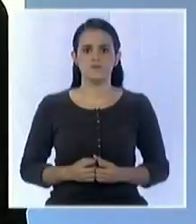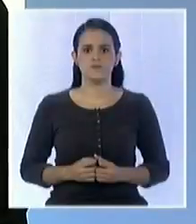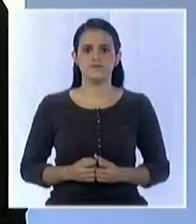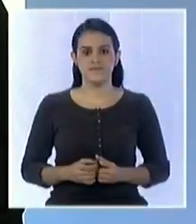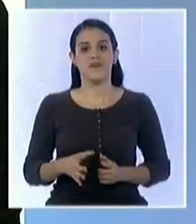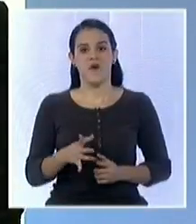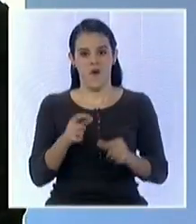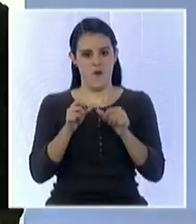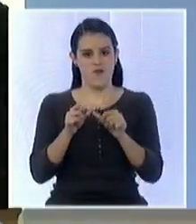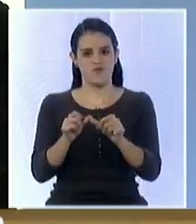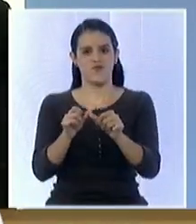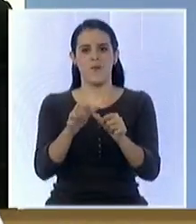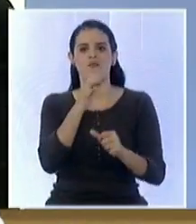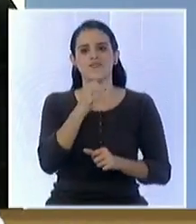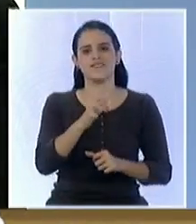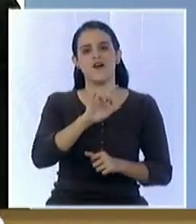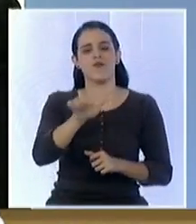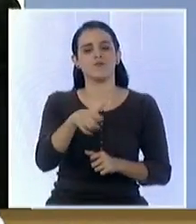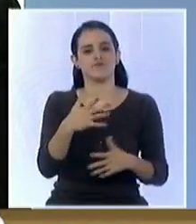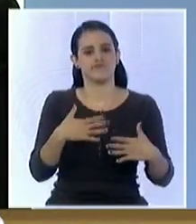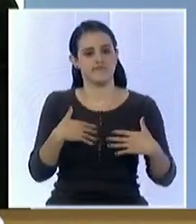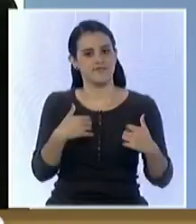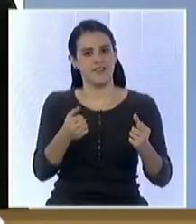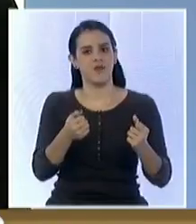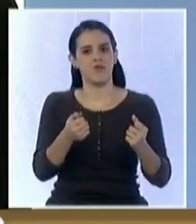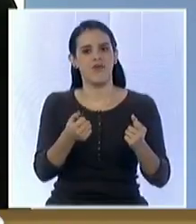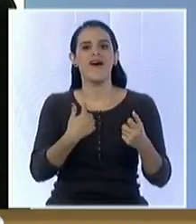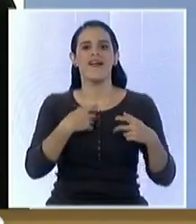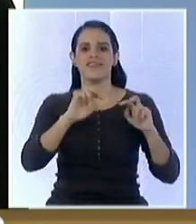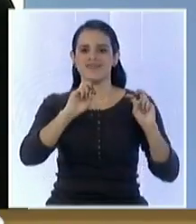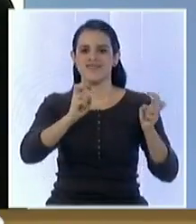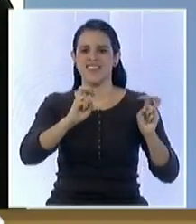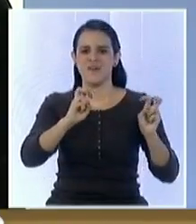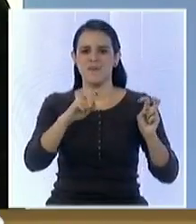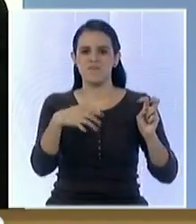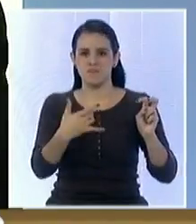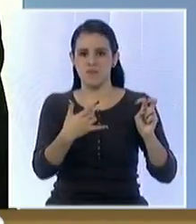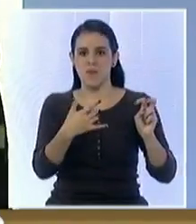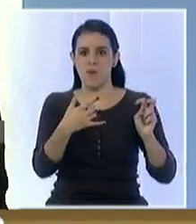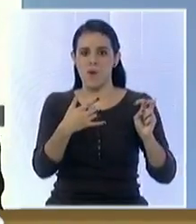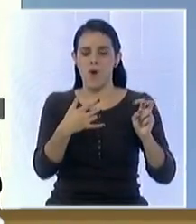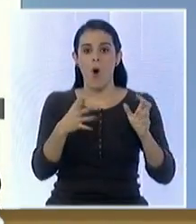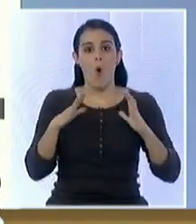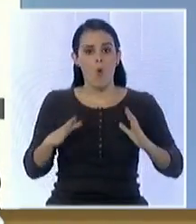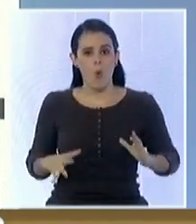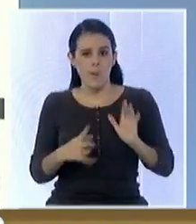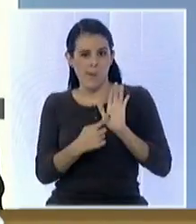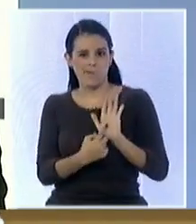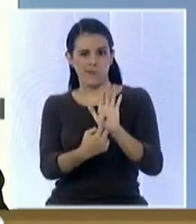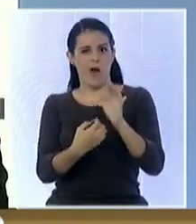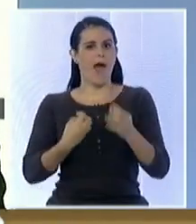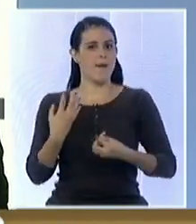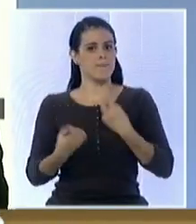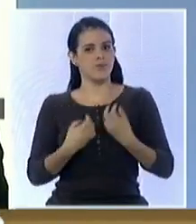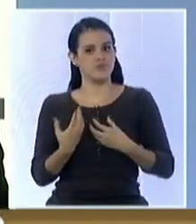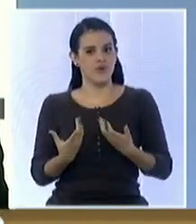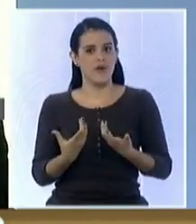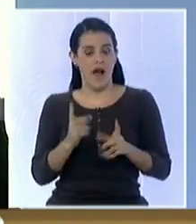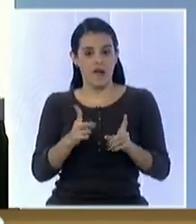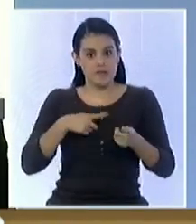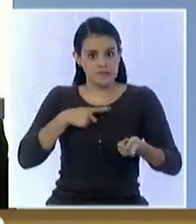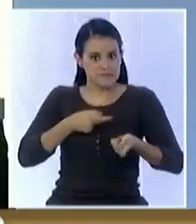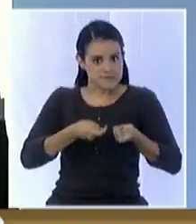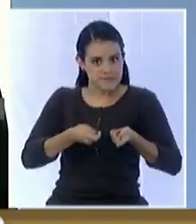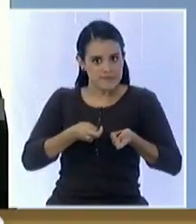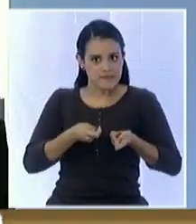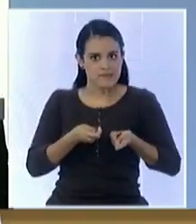Y seguimos con más de noticias Globovisión Salud y estamos viendo qué es lo que nos está diciendo nuestro cuerpo según las emociones que podemos estar reprimiendo